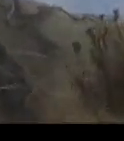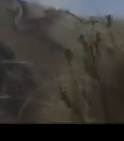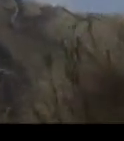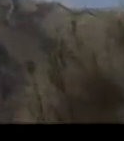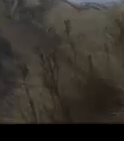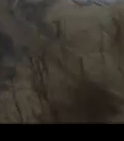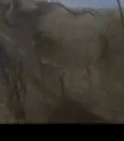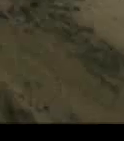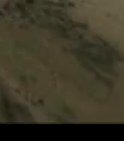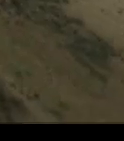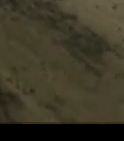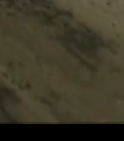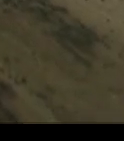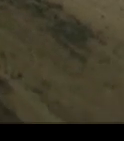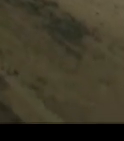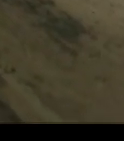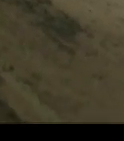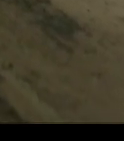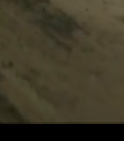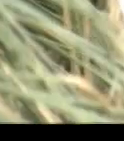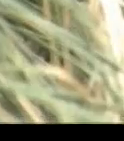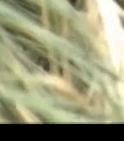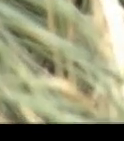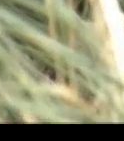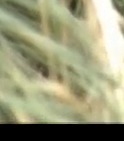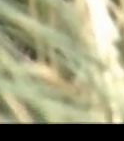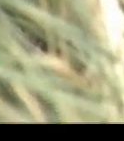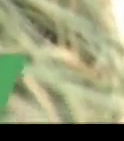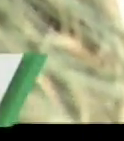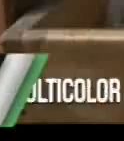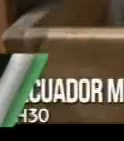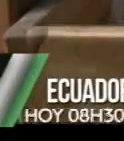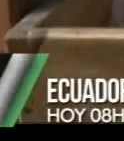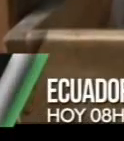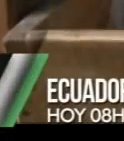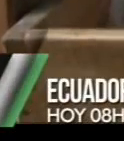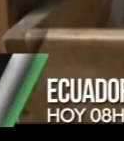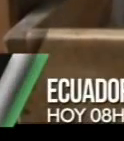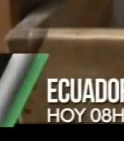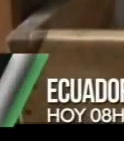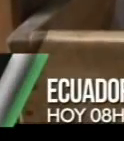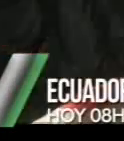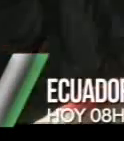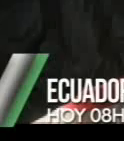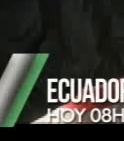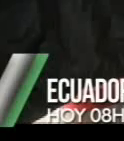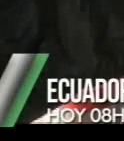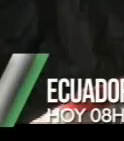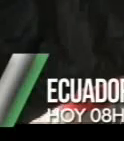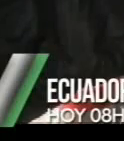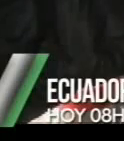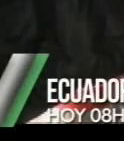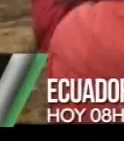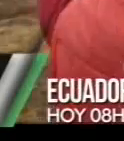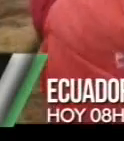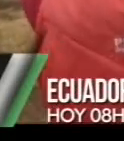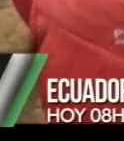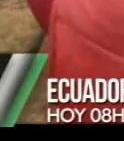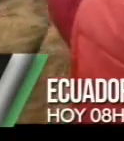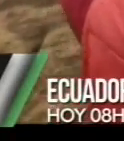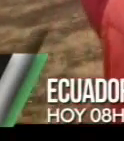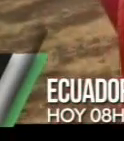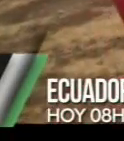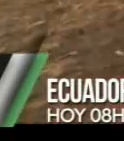En Cochasquí, descubre la magia de la naturaleza y un legado de tradiciones milenarias